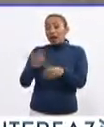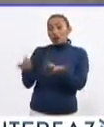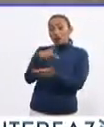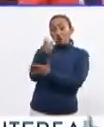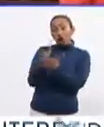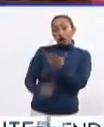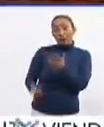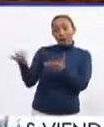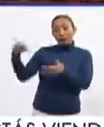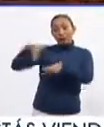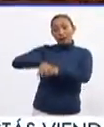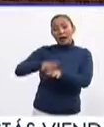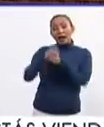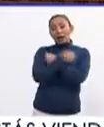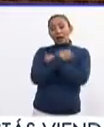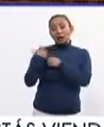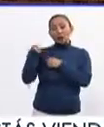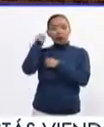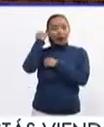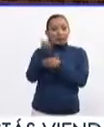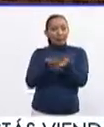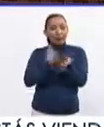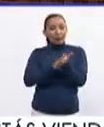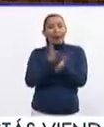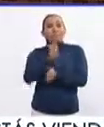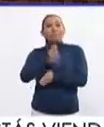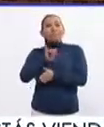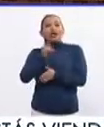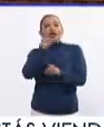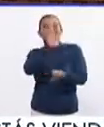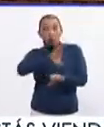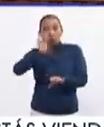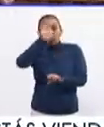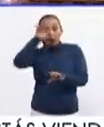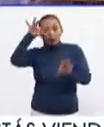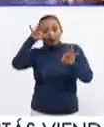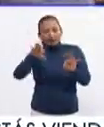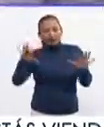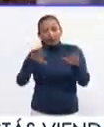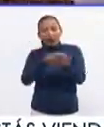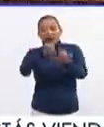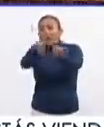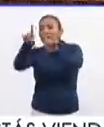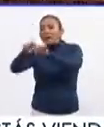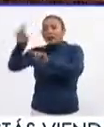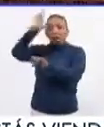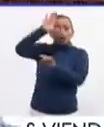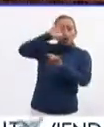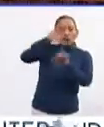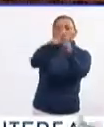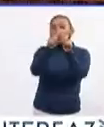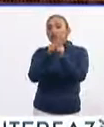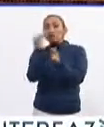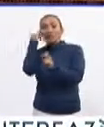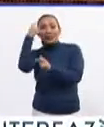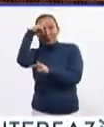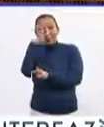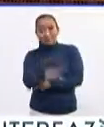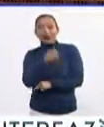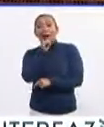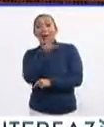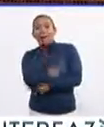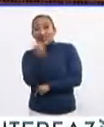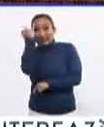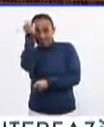política incluyente para educación indígena, bilingüe y bicultural que sea adecuada a la diversidad cultural y étnica de México. Además,